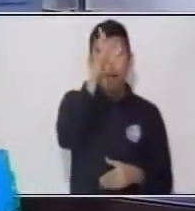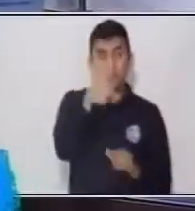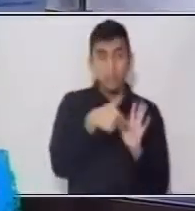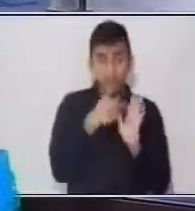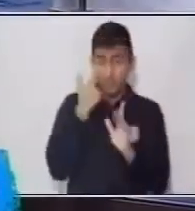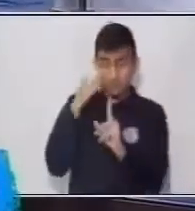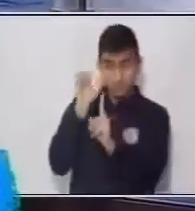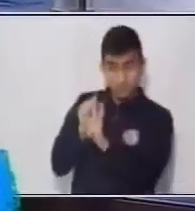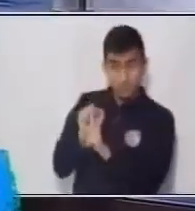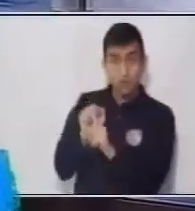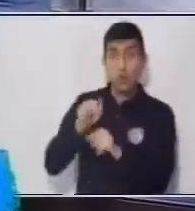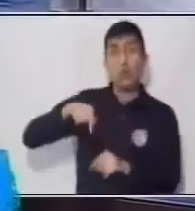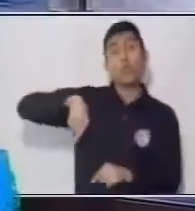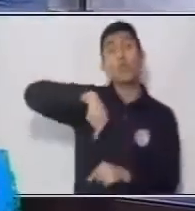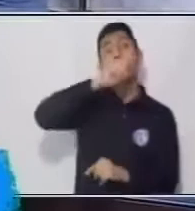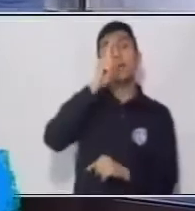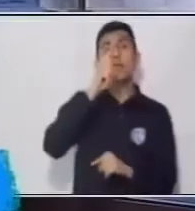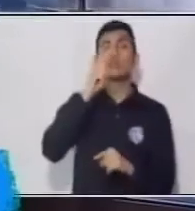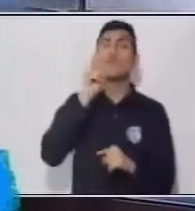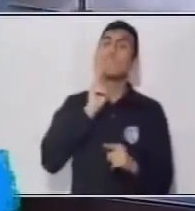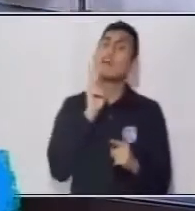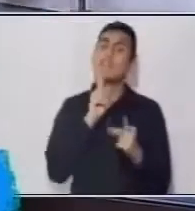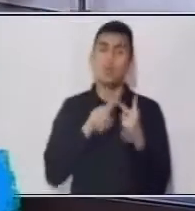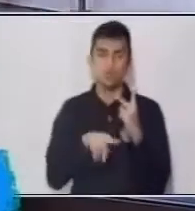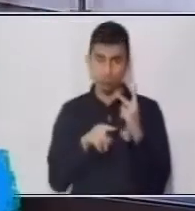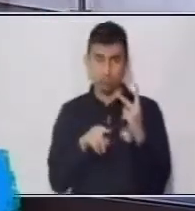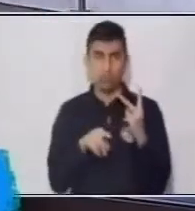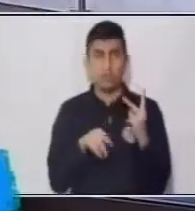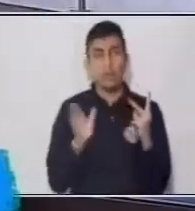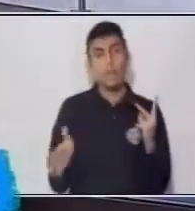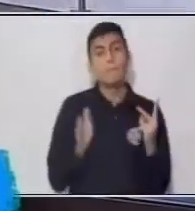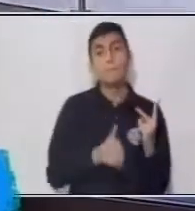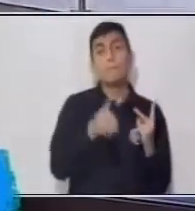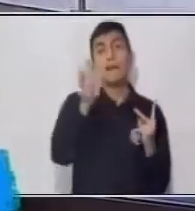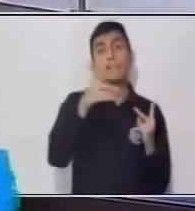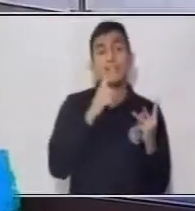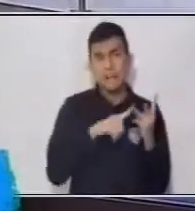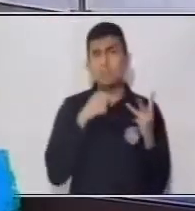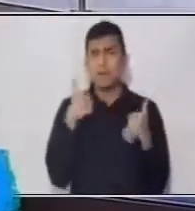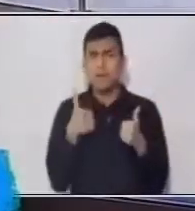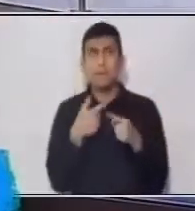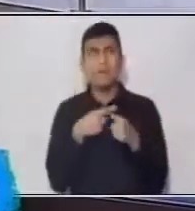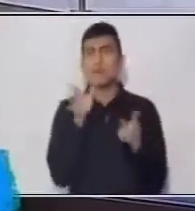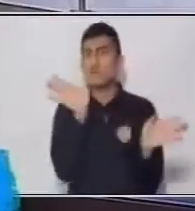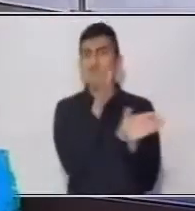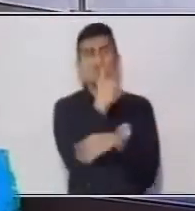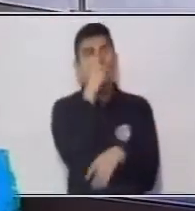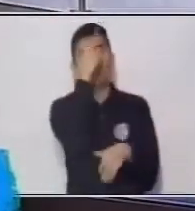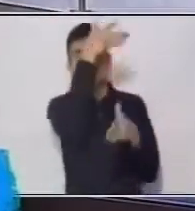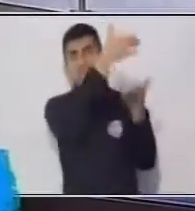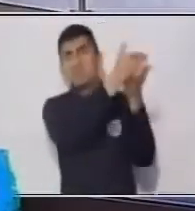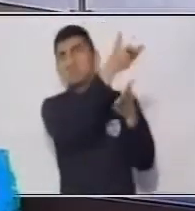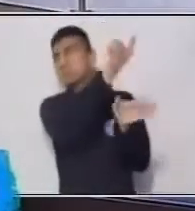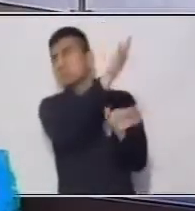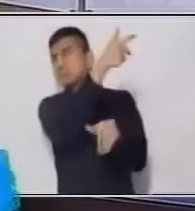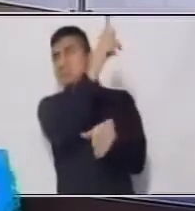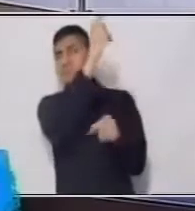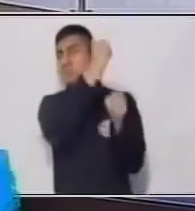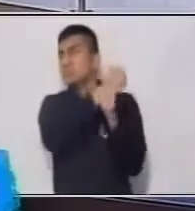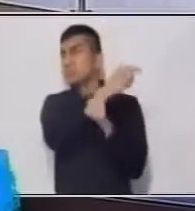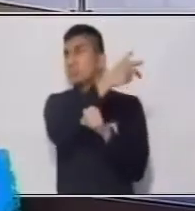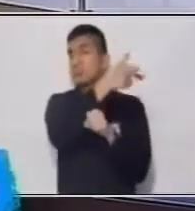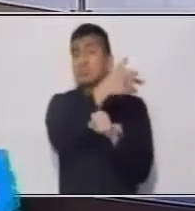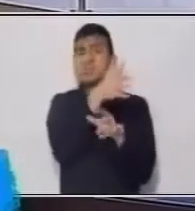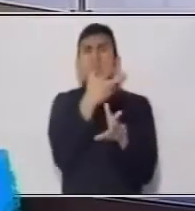acciones, pero no llegamos allá, hay oposición o exclusión, ¿verdad?